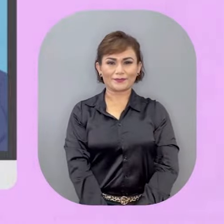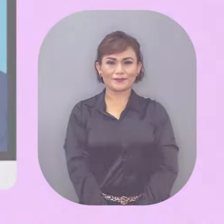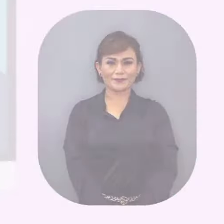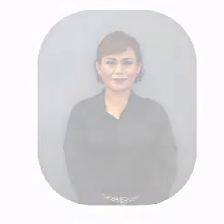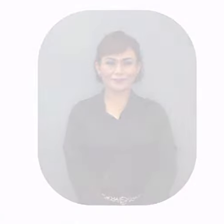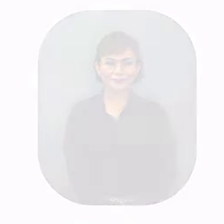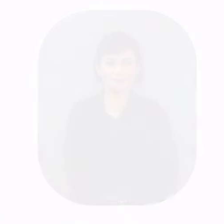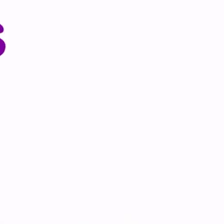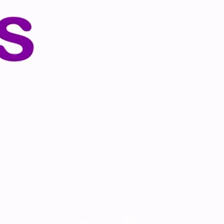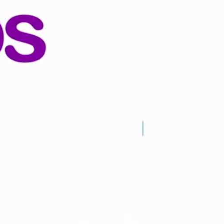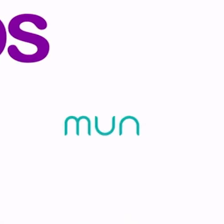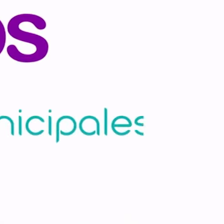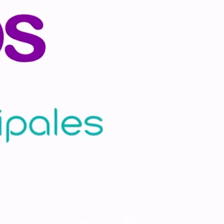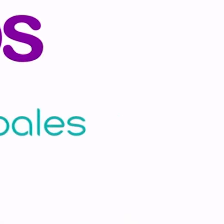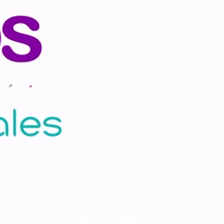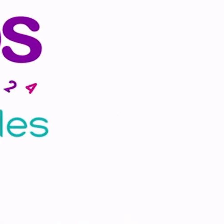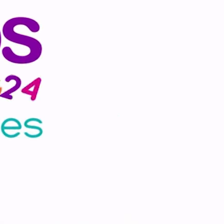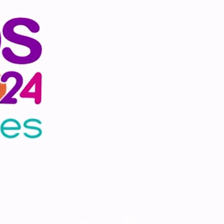al orden del sorteo.